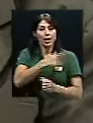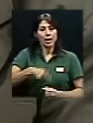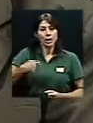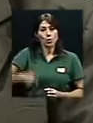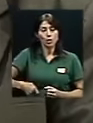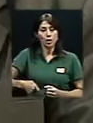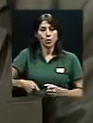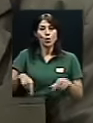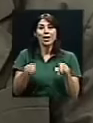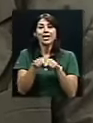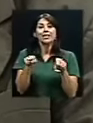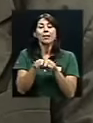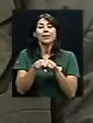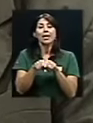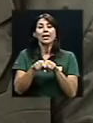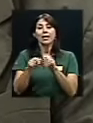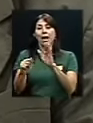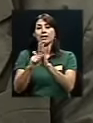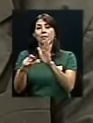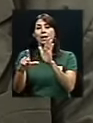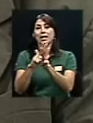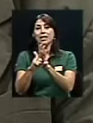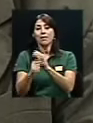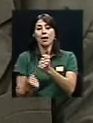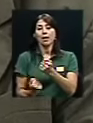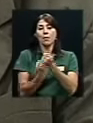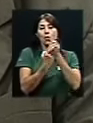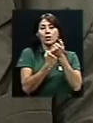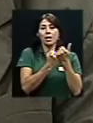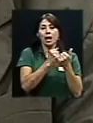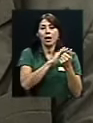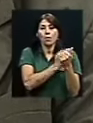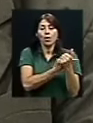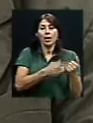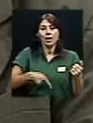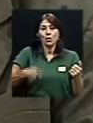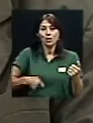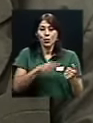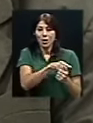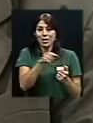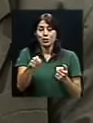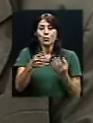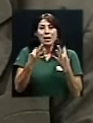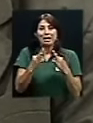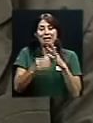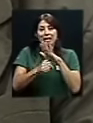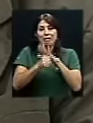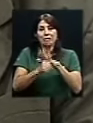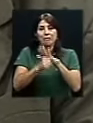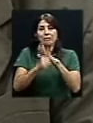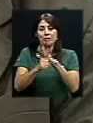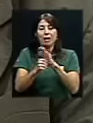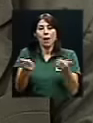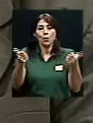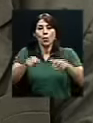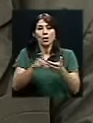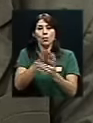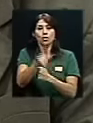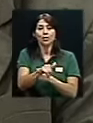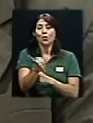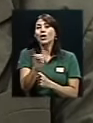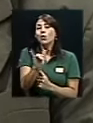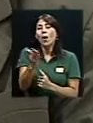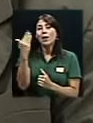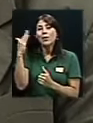como sus aliados ahí en la Asamblea Legislativa van a tratar de aprobar este proyecto a la fuerza como han venido aprobando los otros que tienen que ver